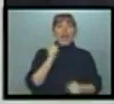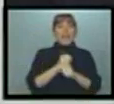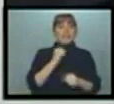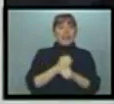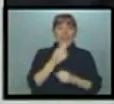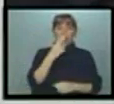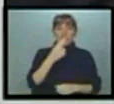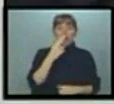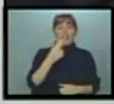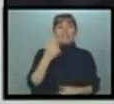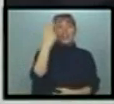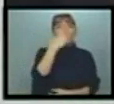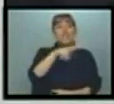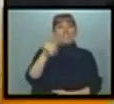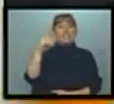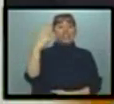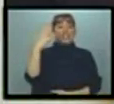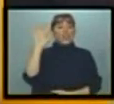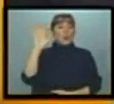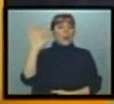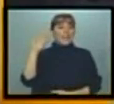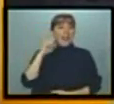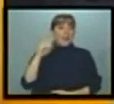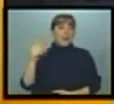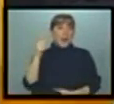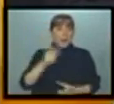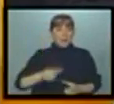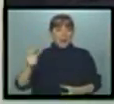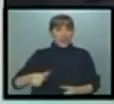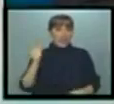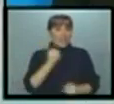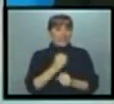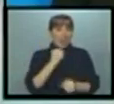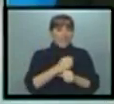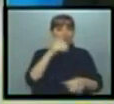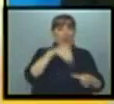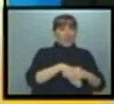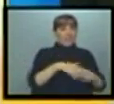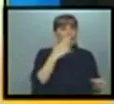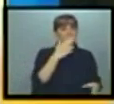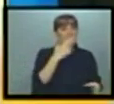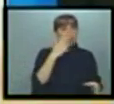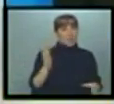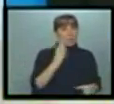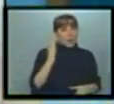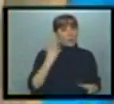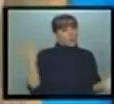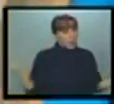directa y hasta 600.000 personas de manera indirecta, no es menor. Bueno, dejamos este tema allí.